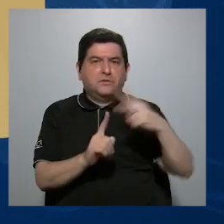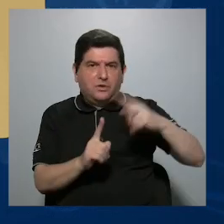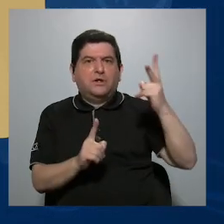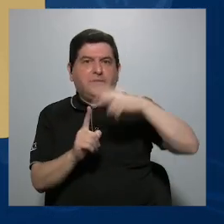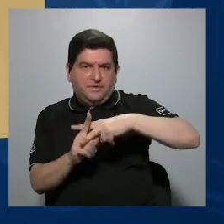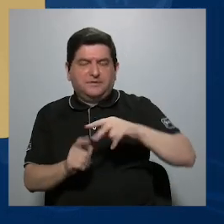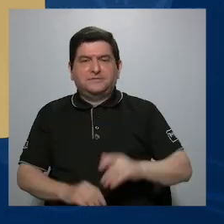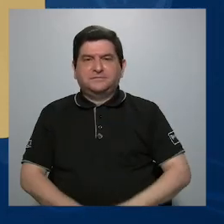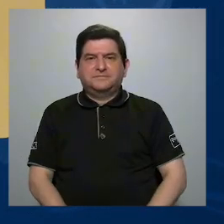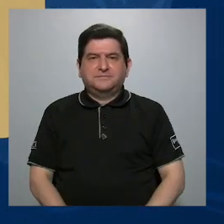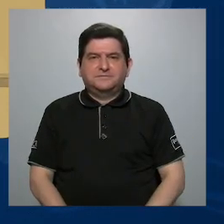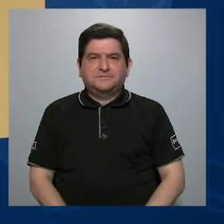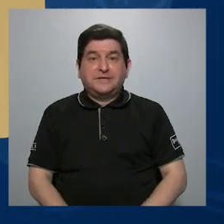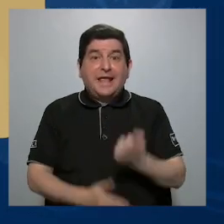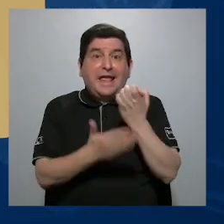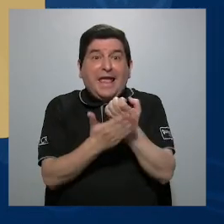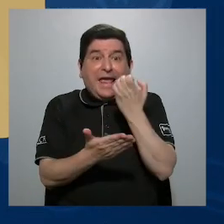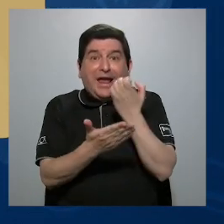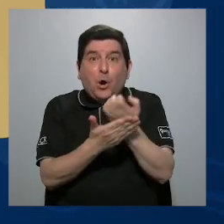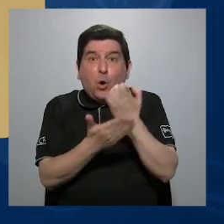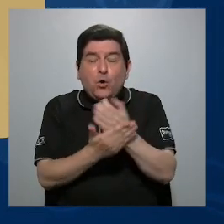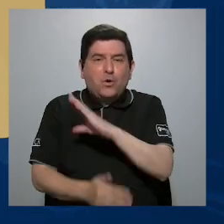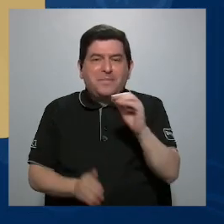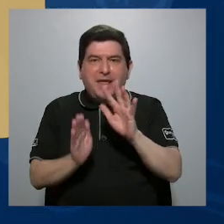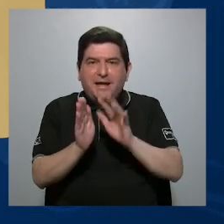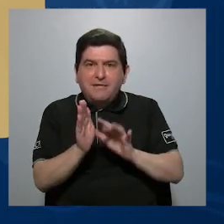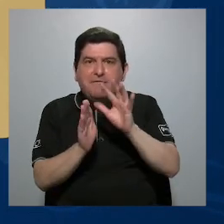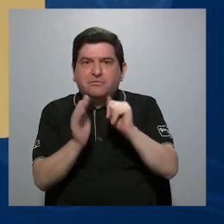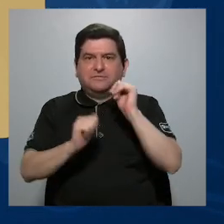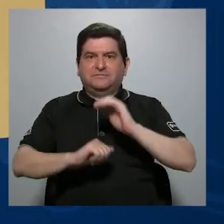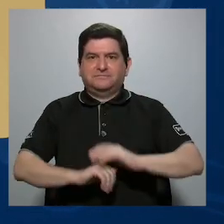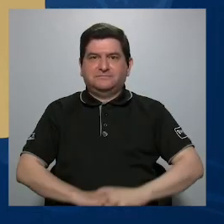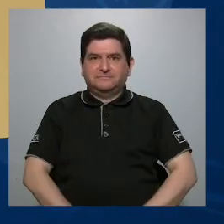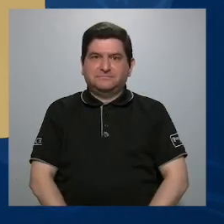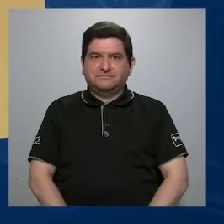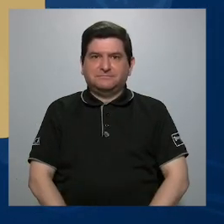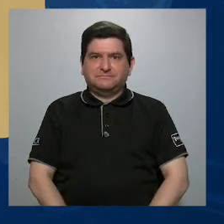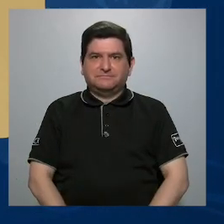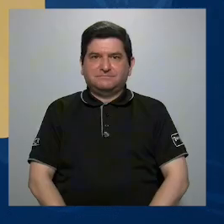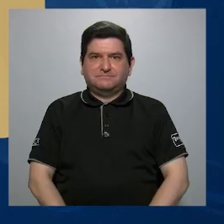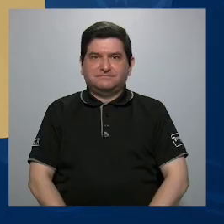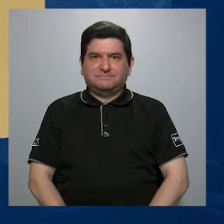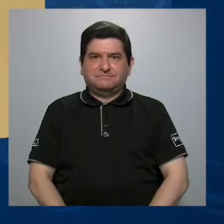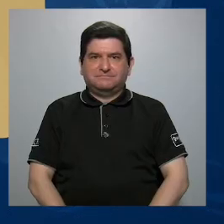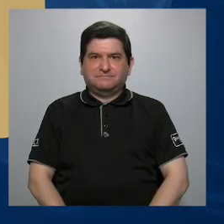sus aplicaciones. Economía y contabilidad.